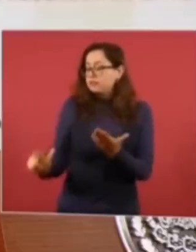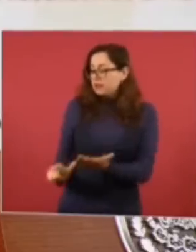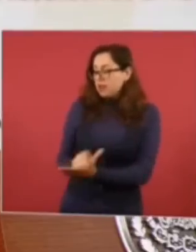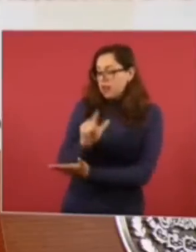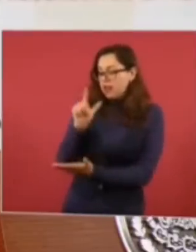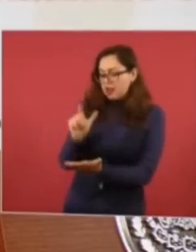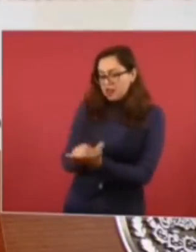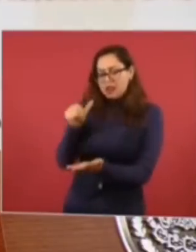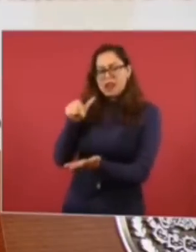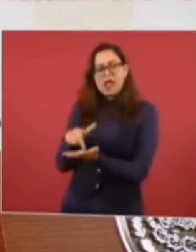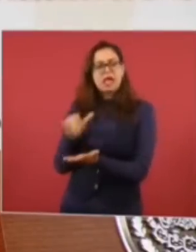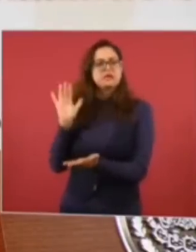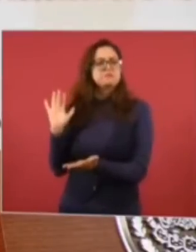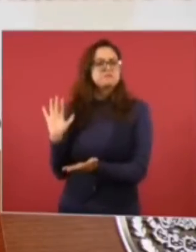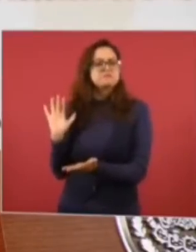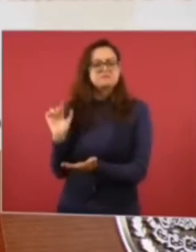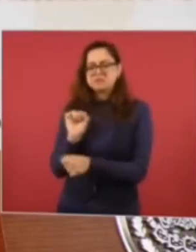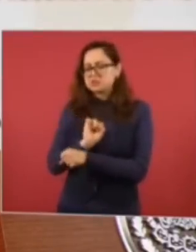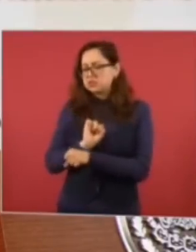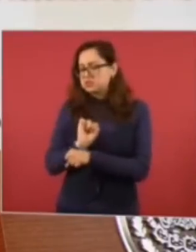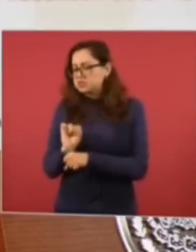hacer una reforma